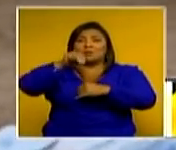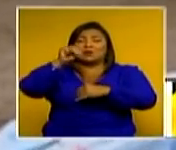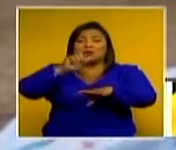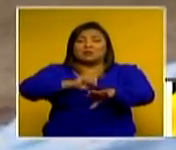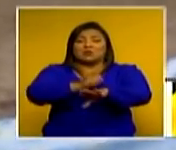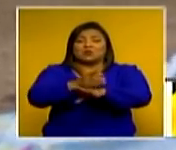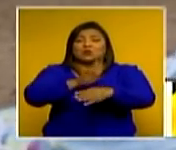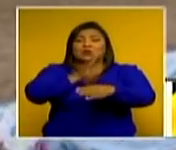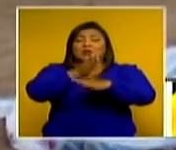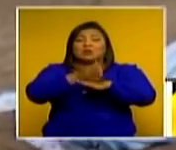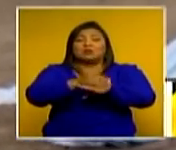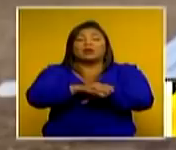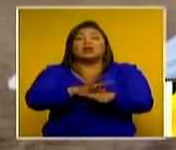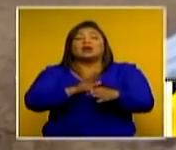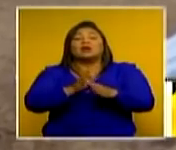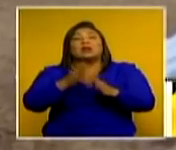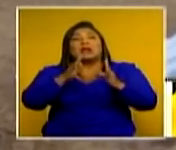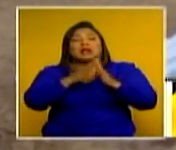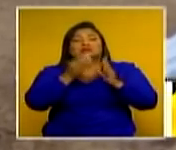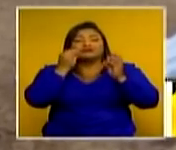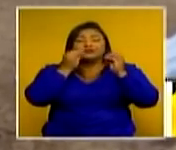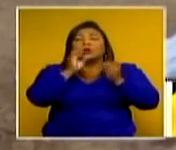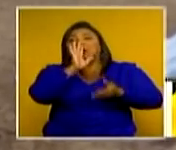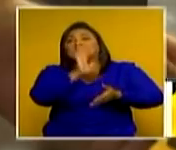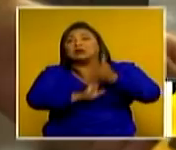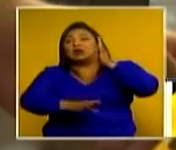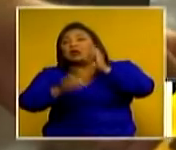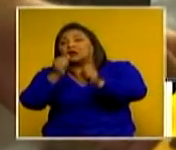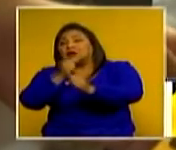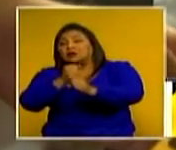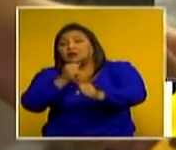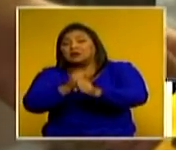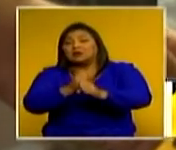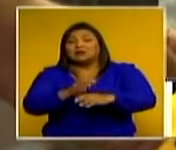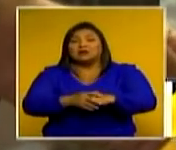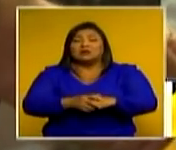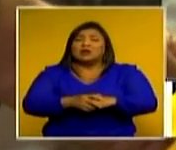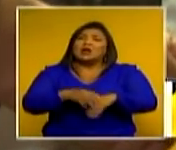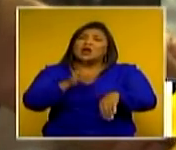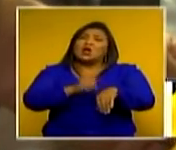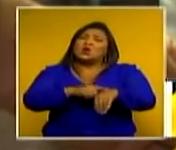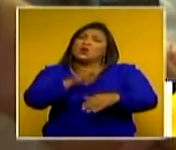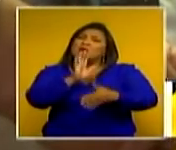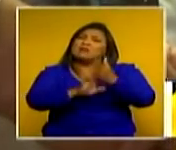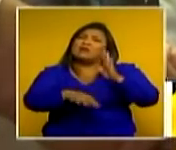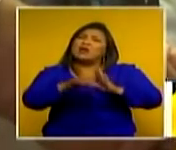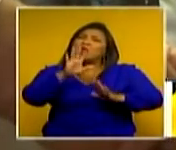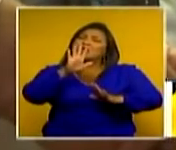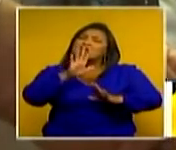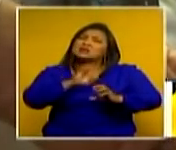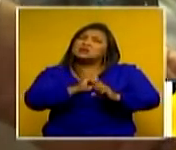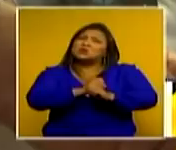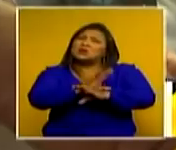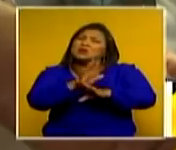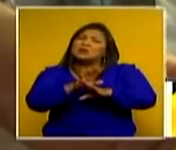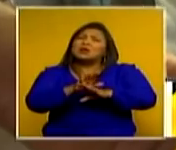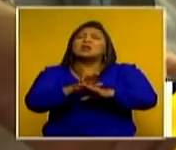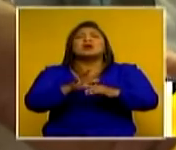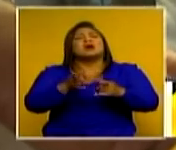después de haberse despedido para trasladarse a su trabajo fueron a ver a la casa como